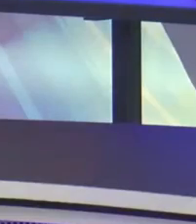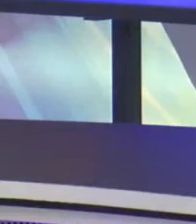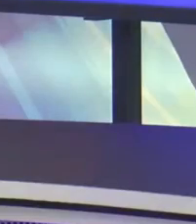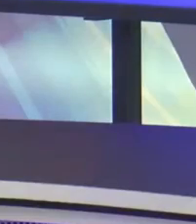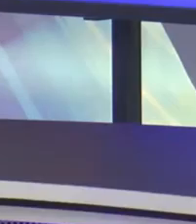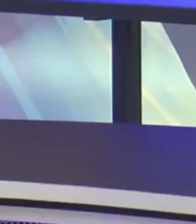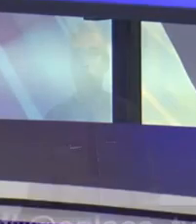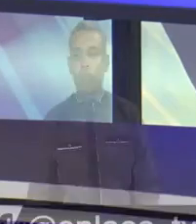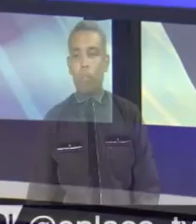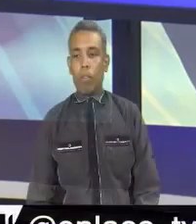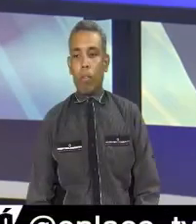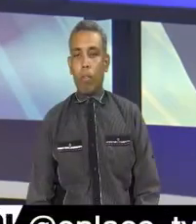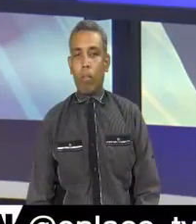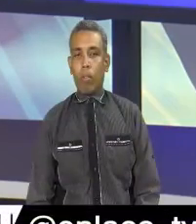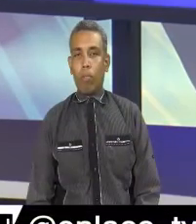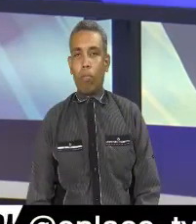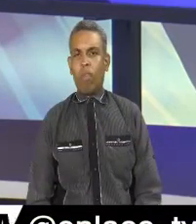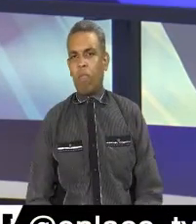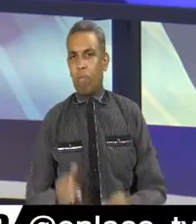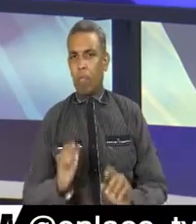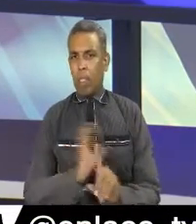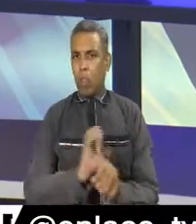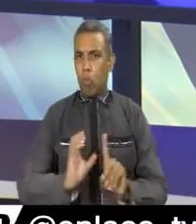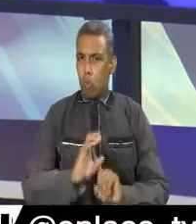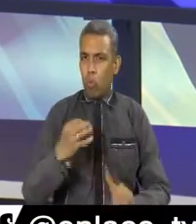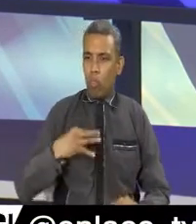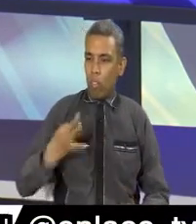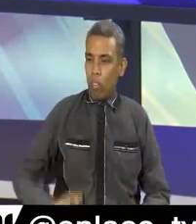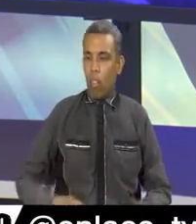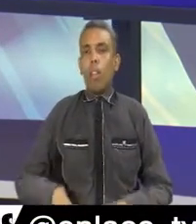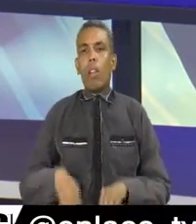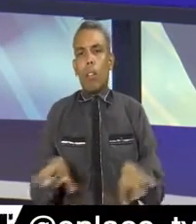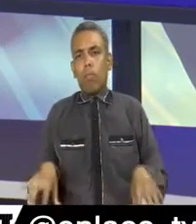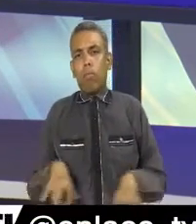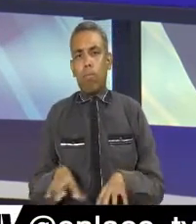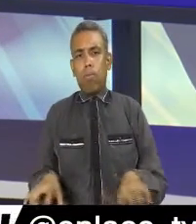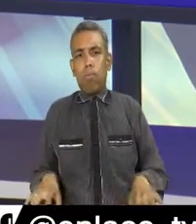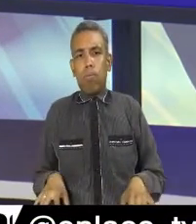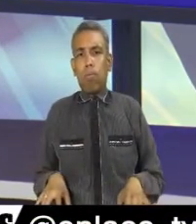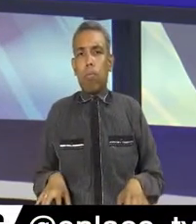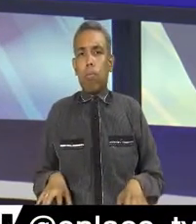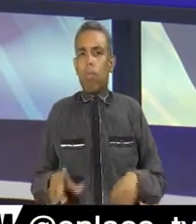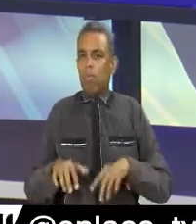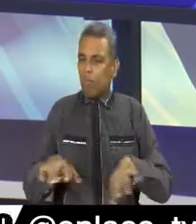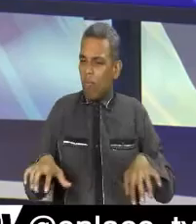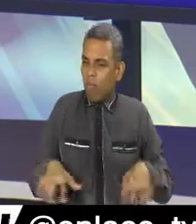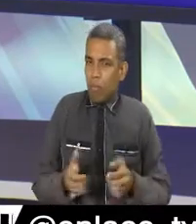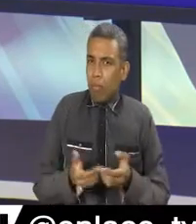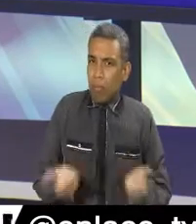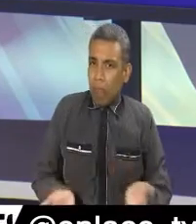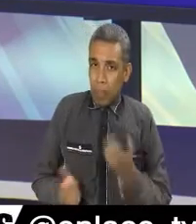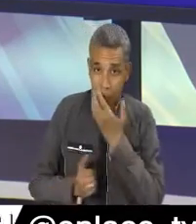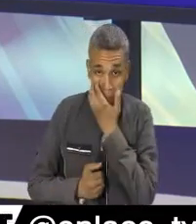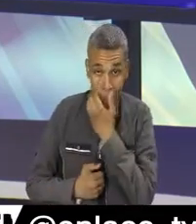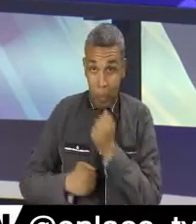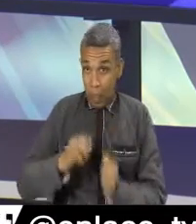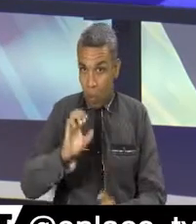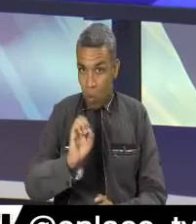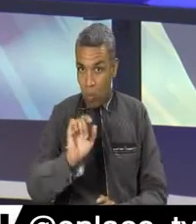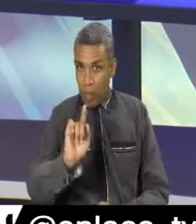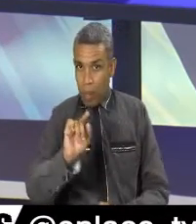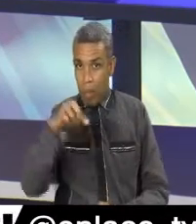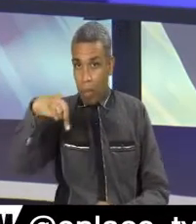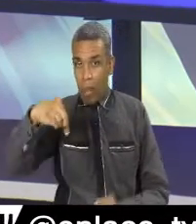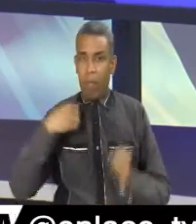Con diversas actividades culturales se cumple acto especial con ocasión de los 45 años de la Organización Femenina